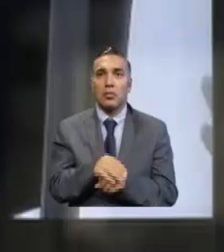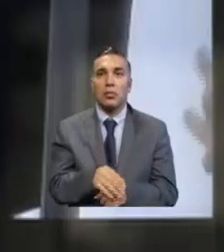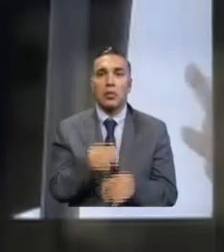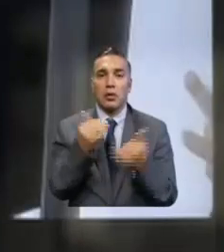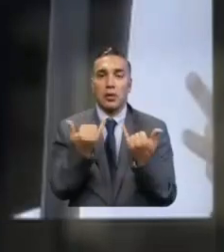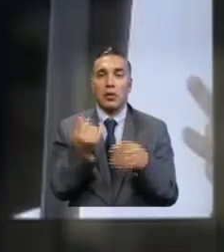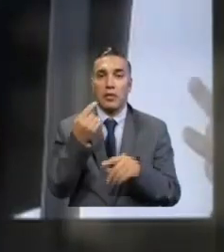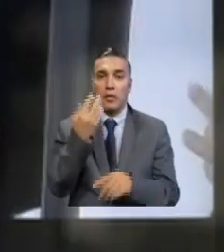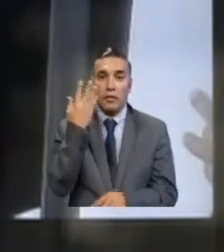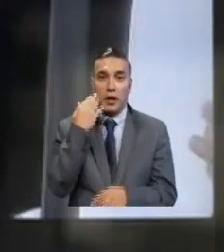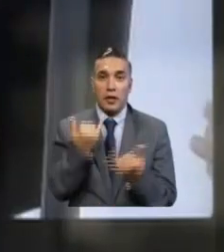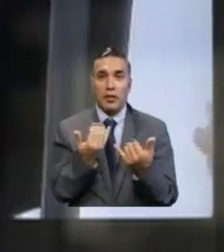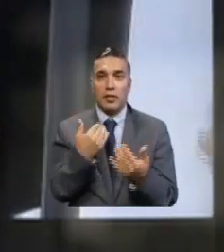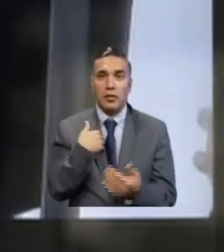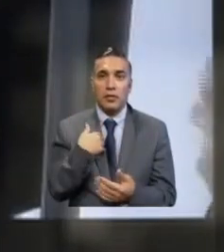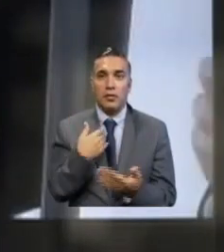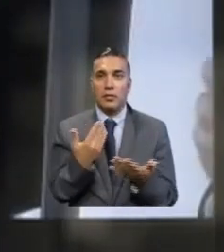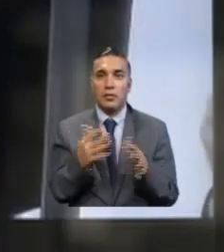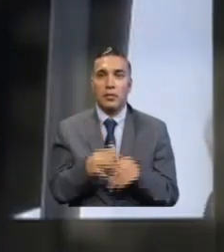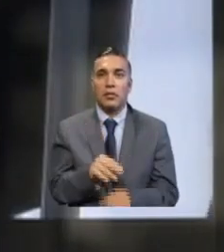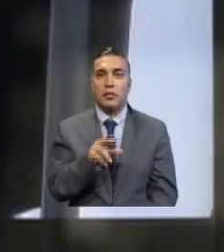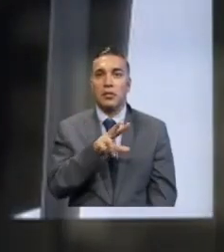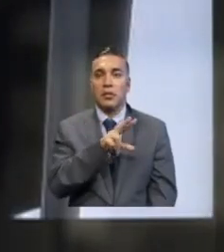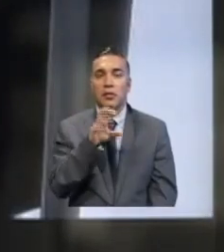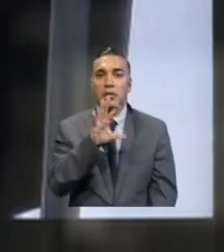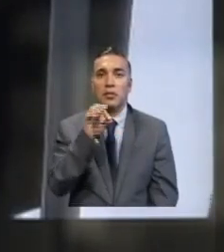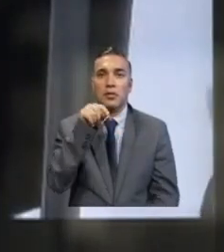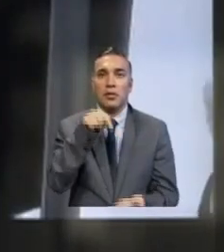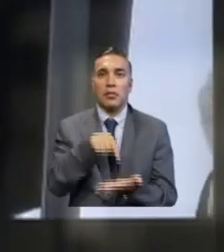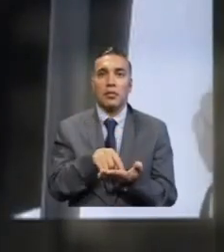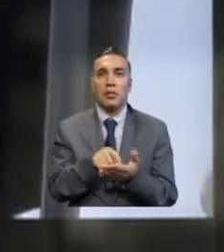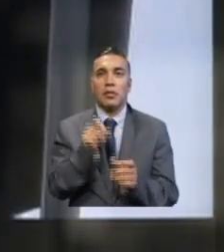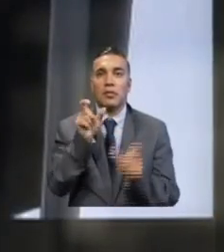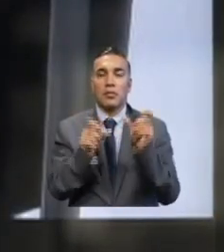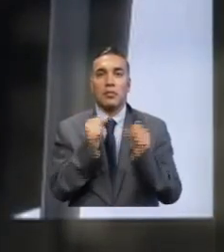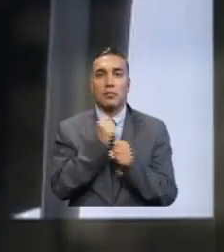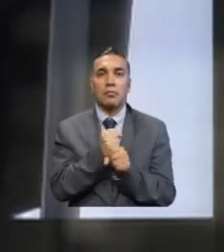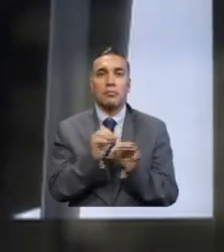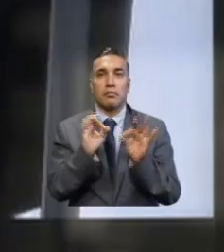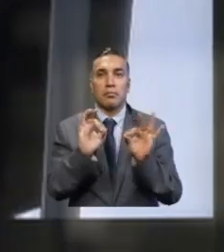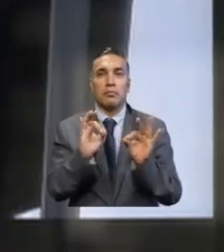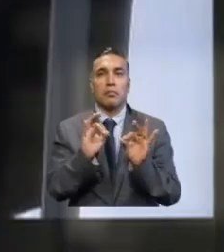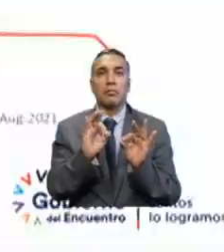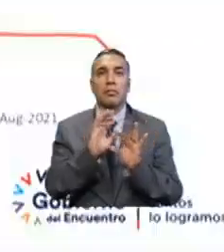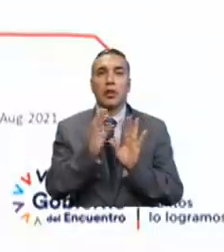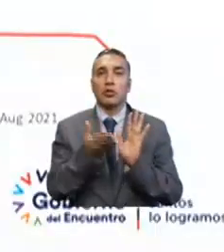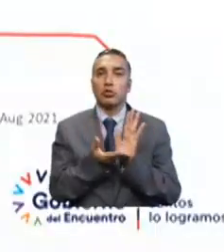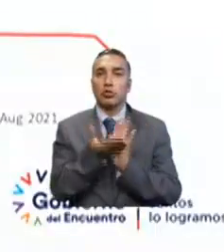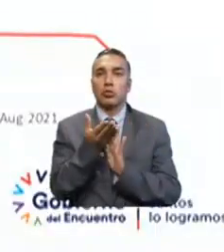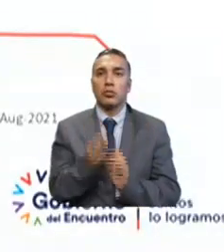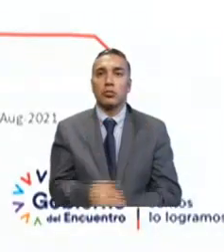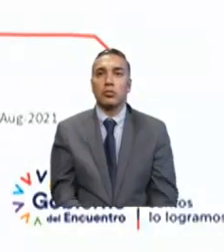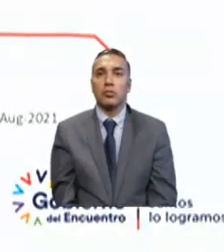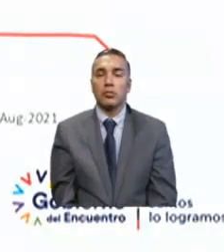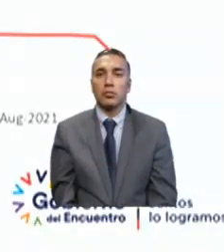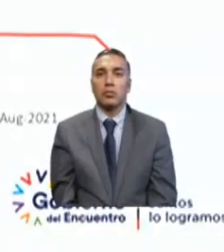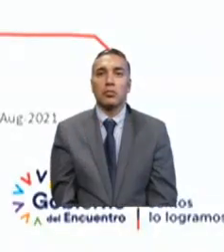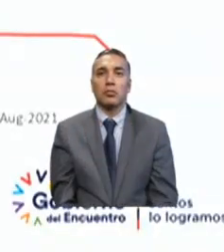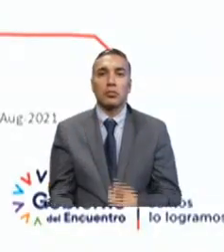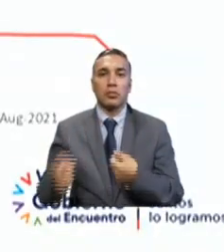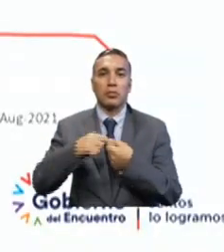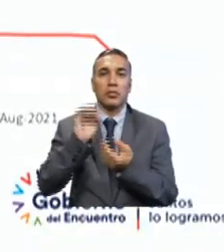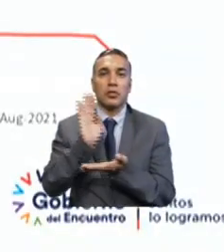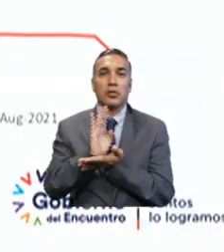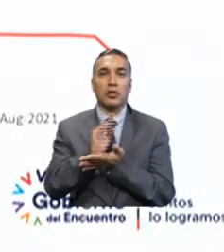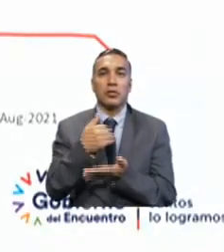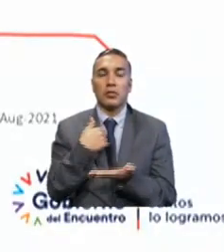fecha, tenemos alrededor de 350 mil empleos adecuados incrementales. Mira, los afiliados al Seguro Social,